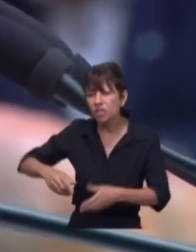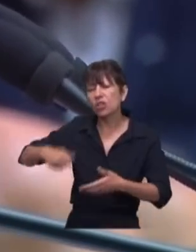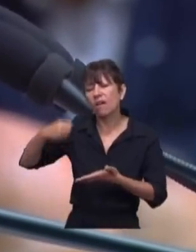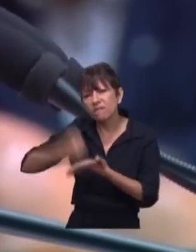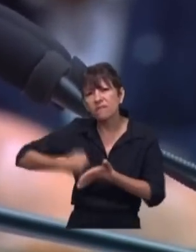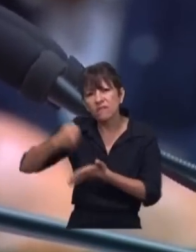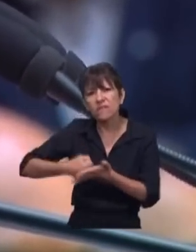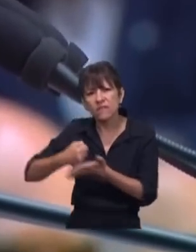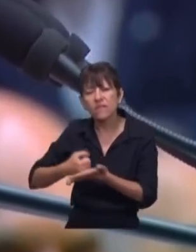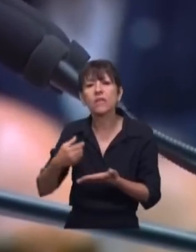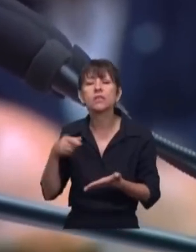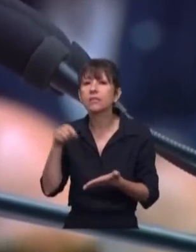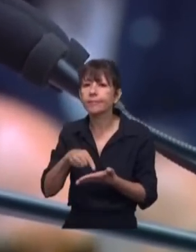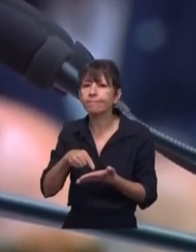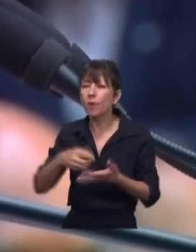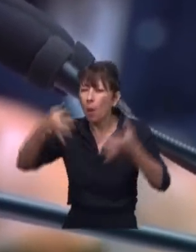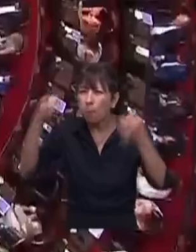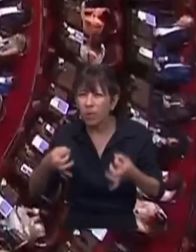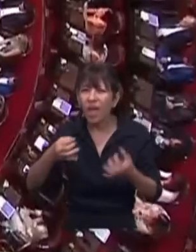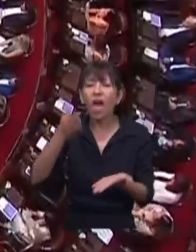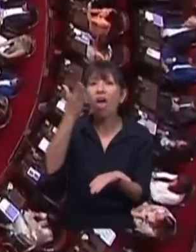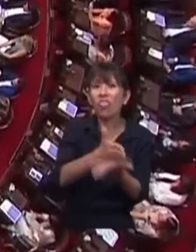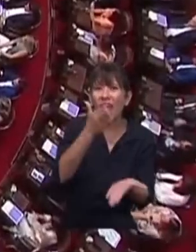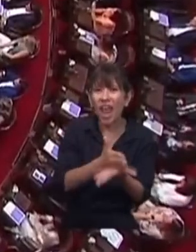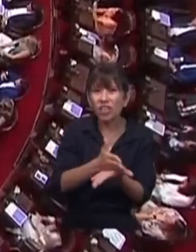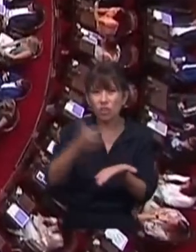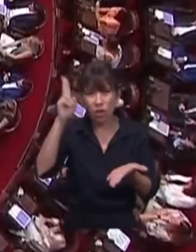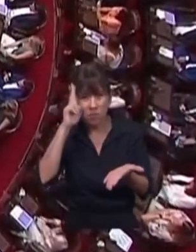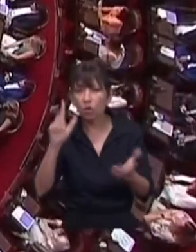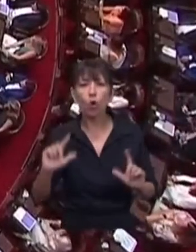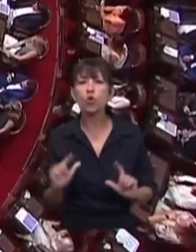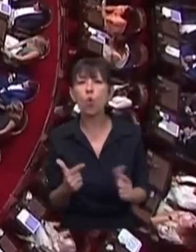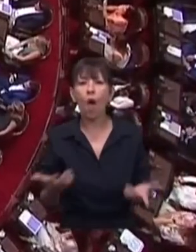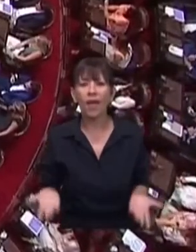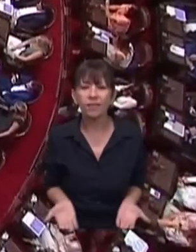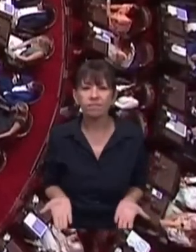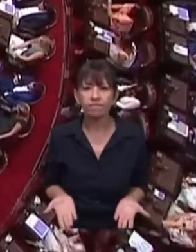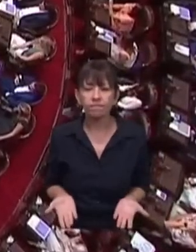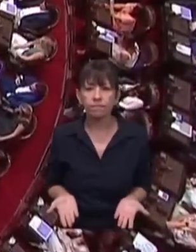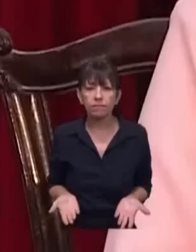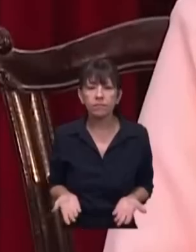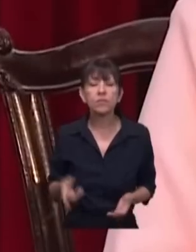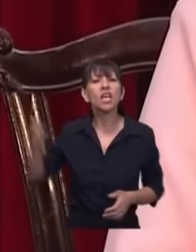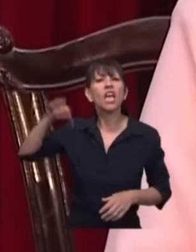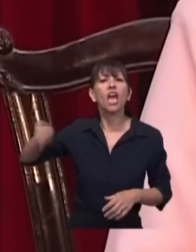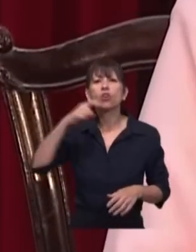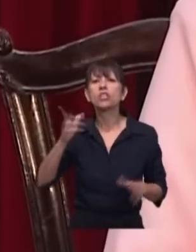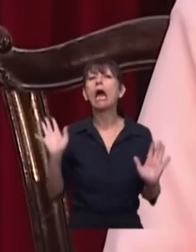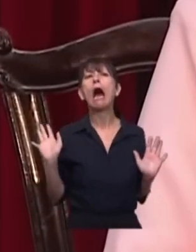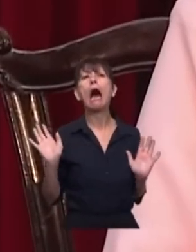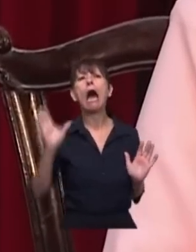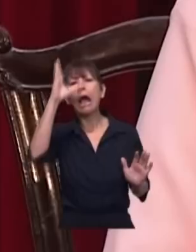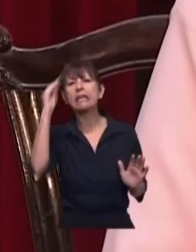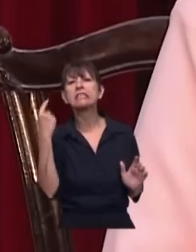más elementales principios del derecho penal. No pudo no haber sabido, sostienen. De ese